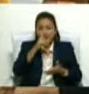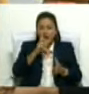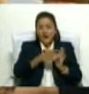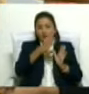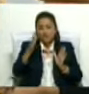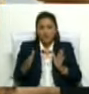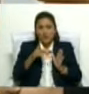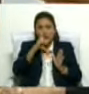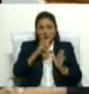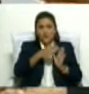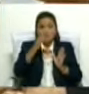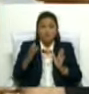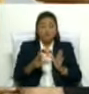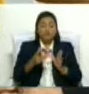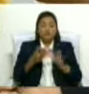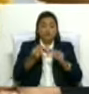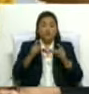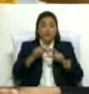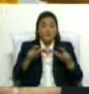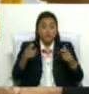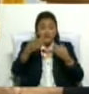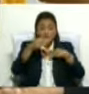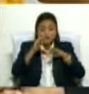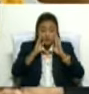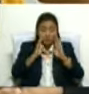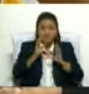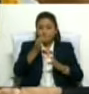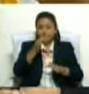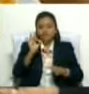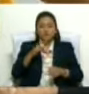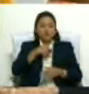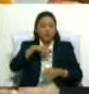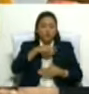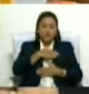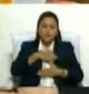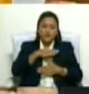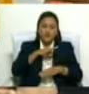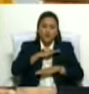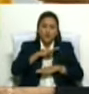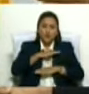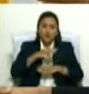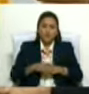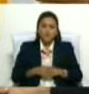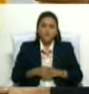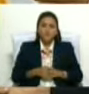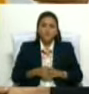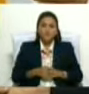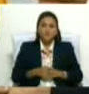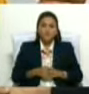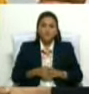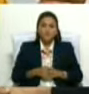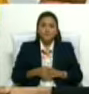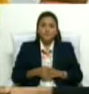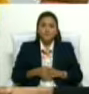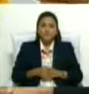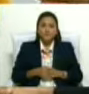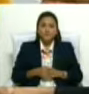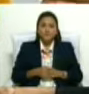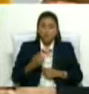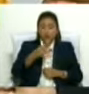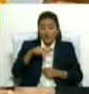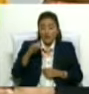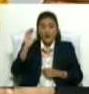cifra bien alta, una cifra satisfactoria para nosotros como este centro. Podamos ver pacientes, no nada más el estado de Aragua,